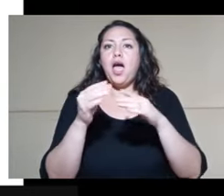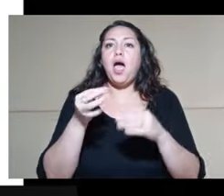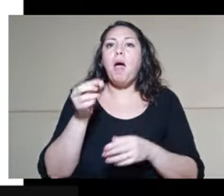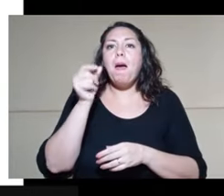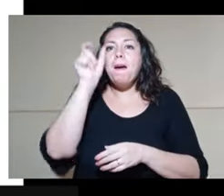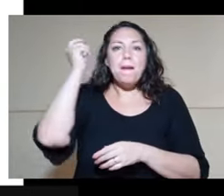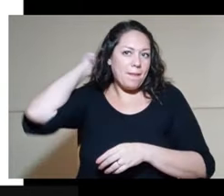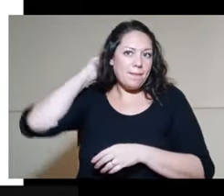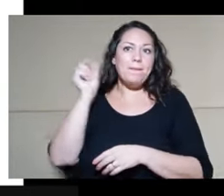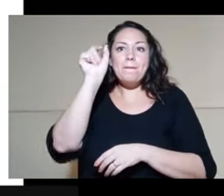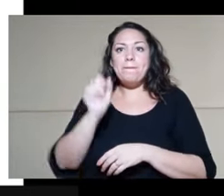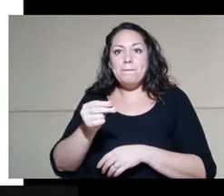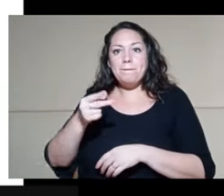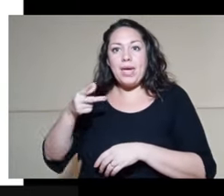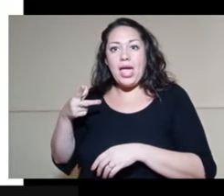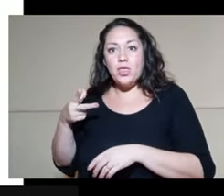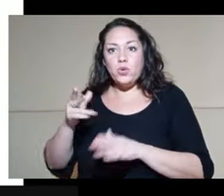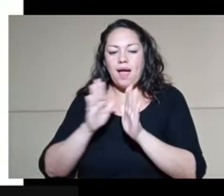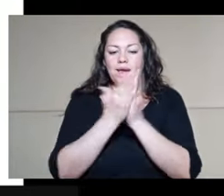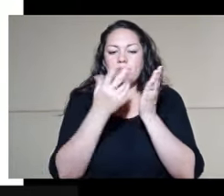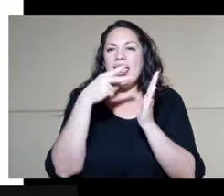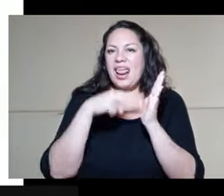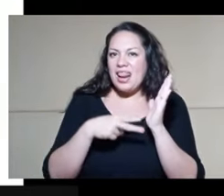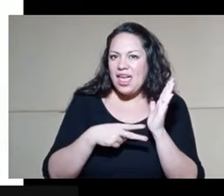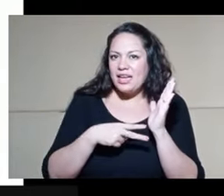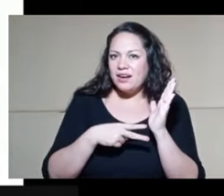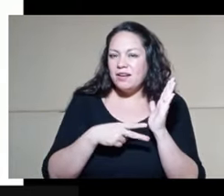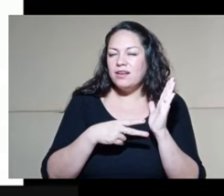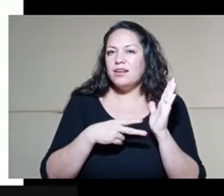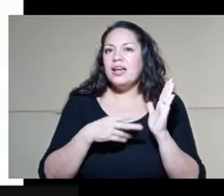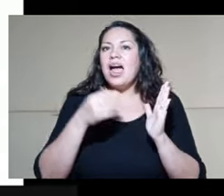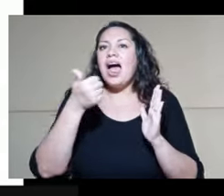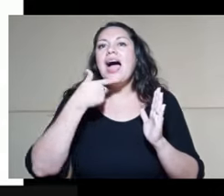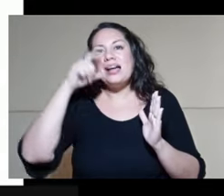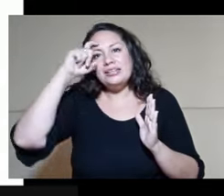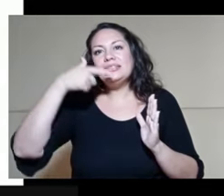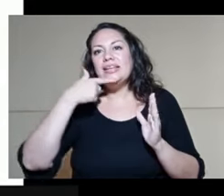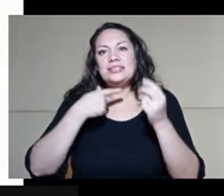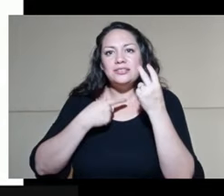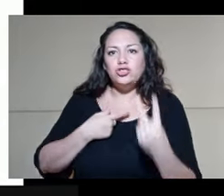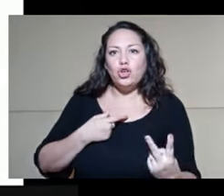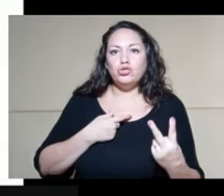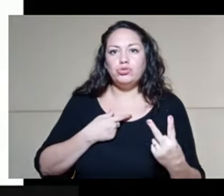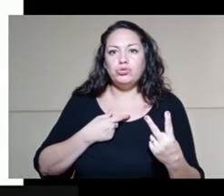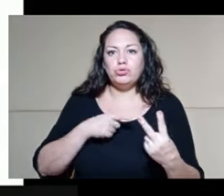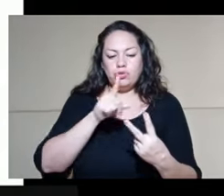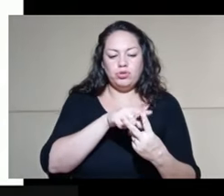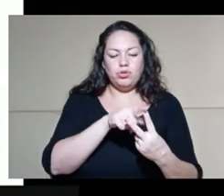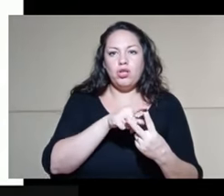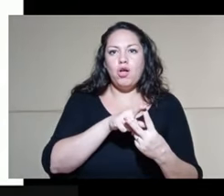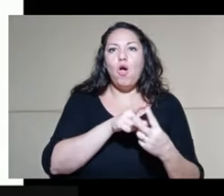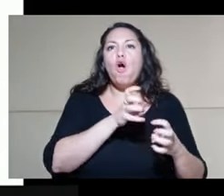en la guía esa de médula que ustedes tenían, donde tenían el fascículo gracilis cuneiforme, también tenían dos haces, y yo les